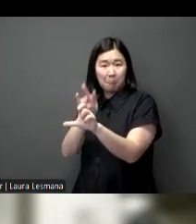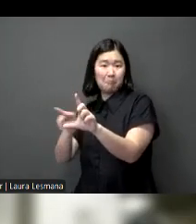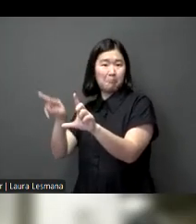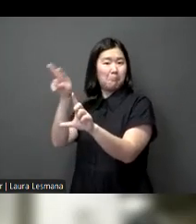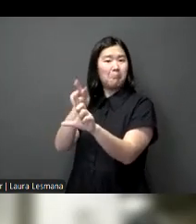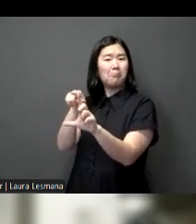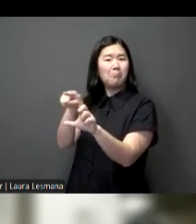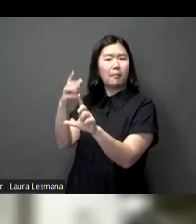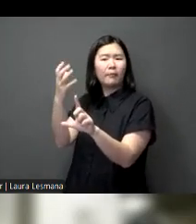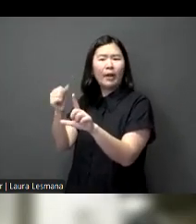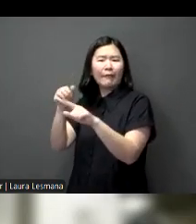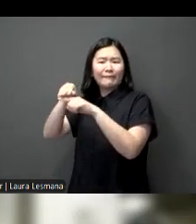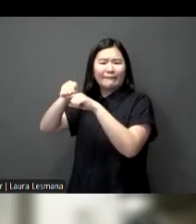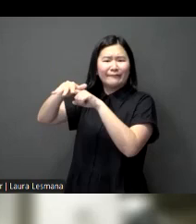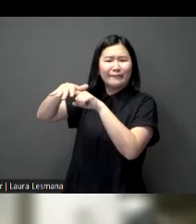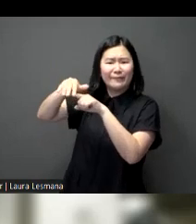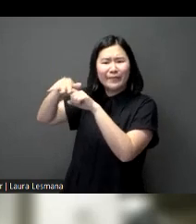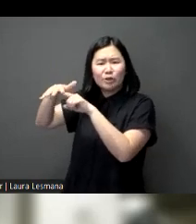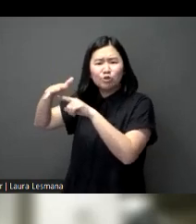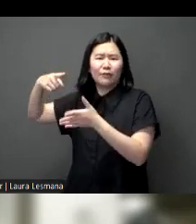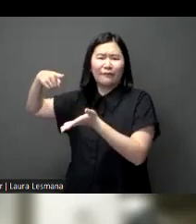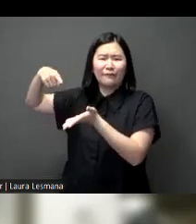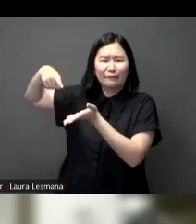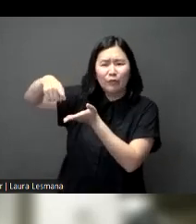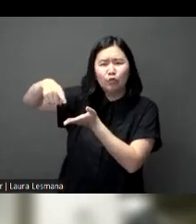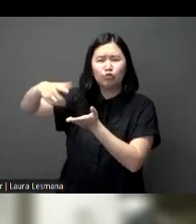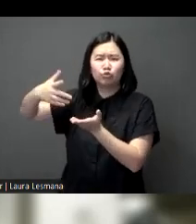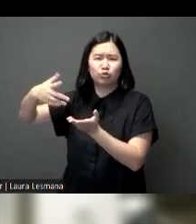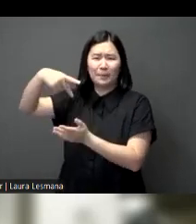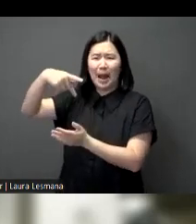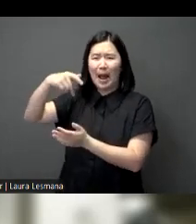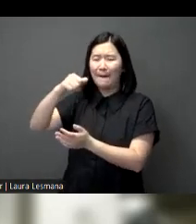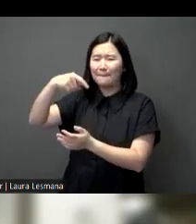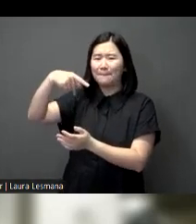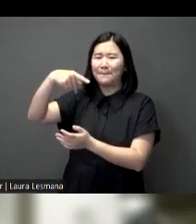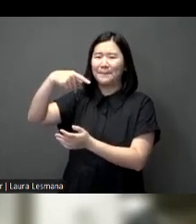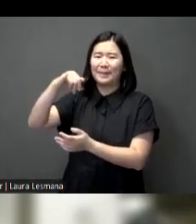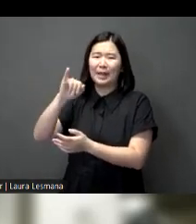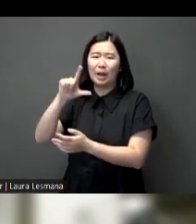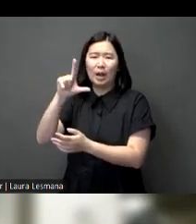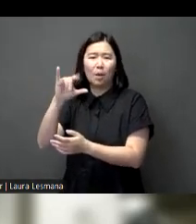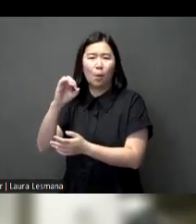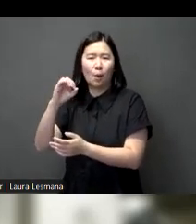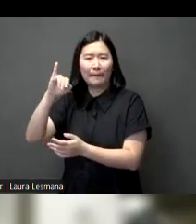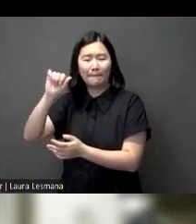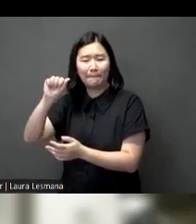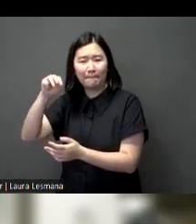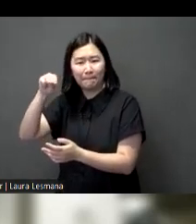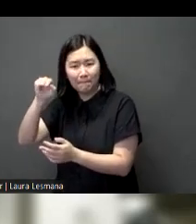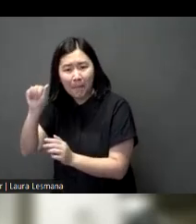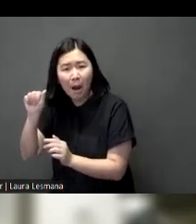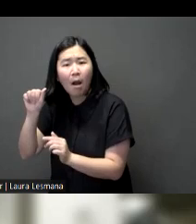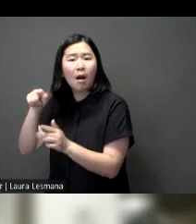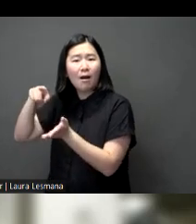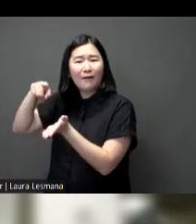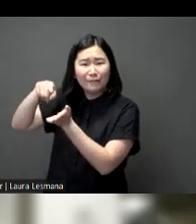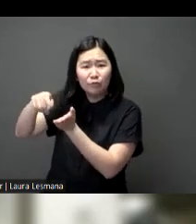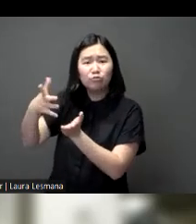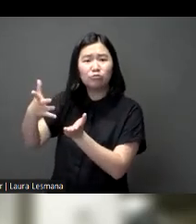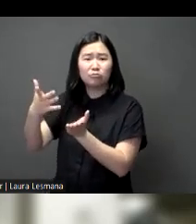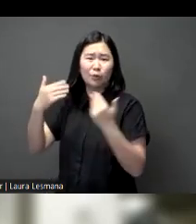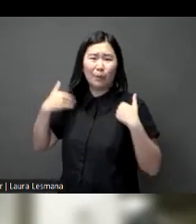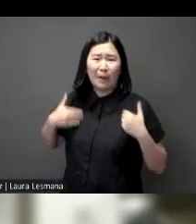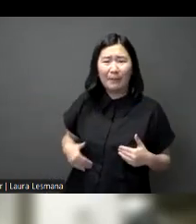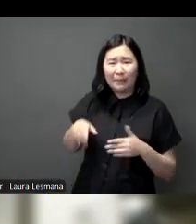cervicuterino se puede entonces transformar en una oportunidad de eliminación. Entonces, en esta misma línea, vinculada a la identificación del